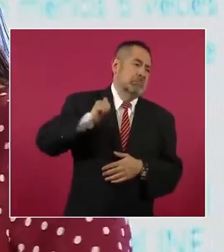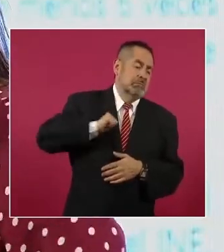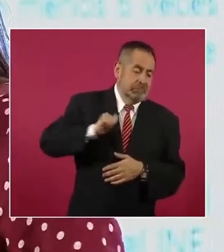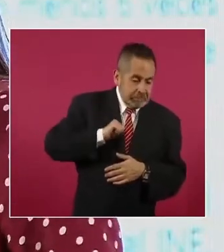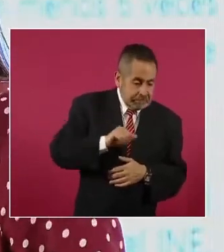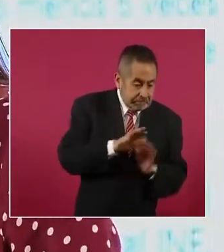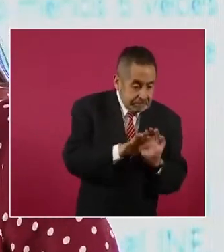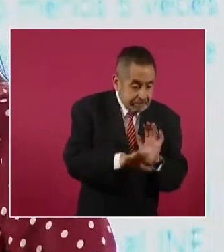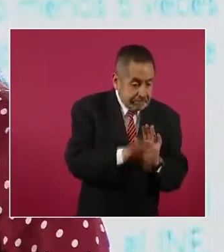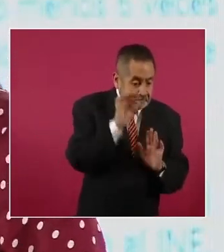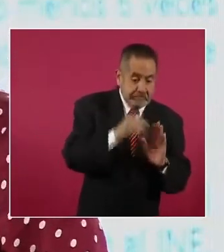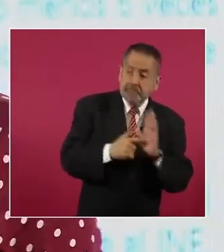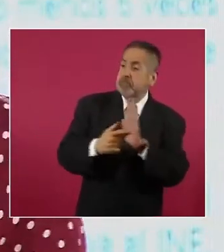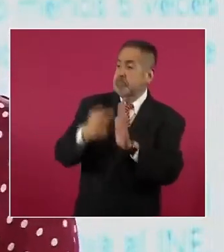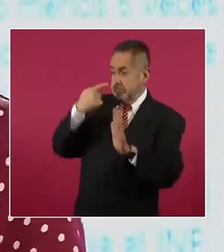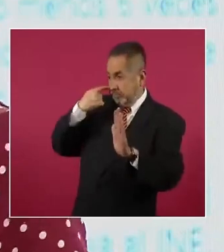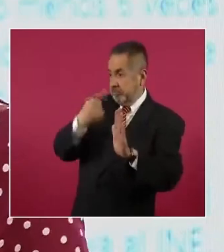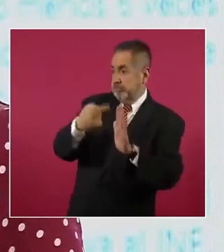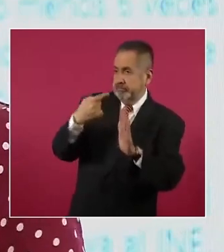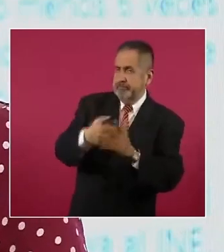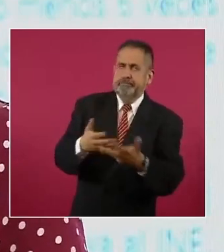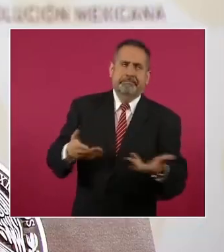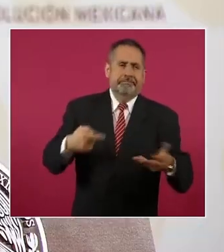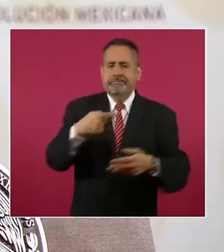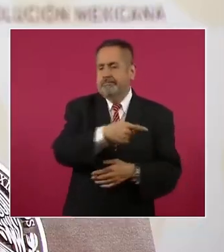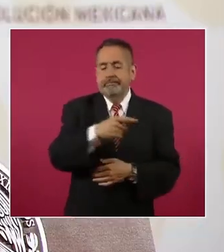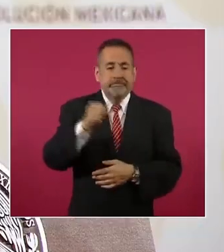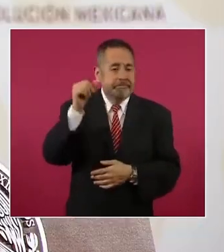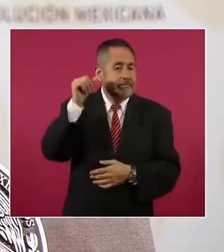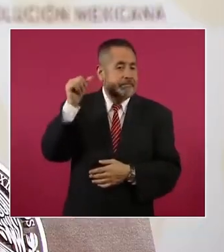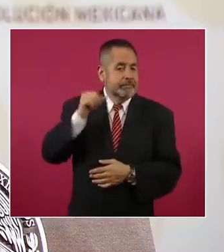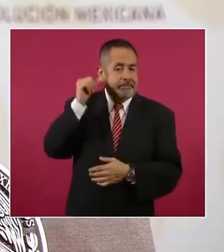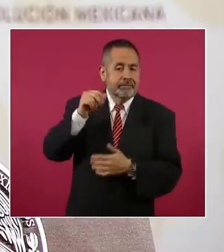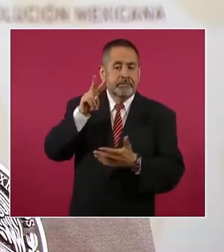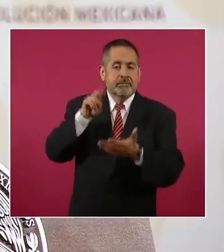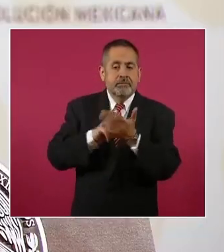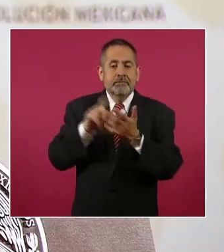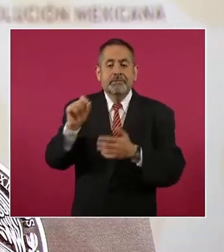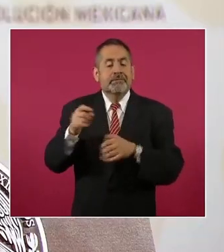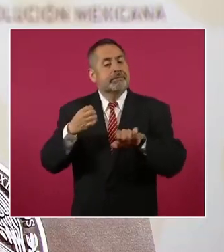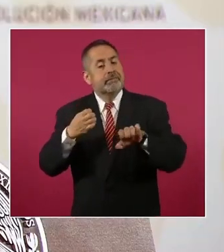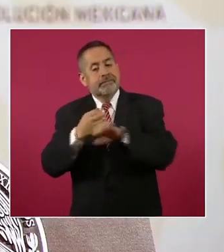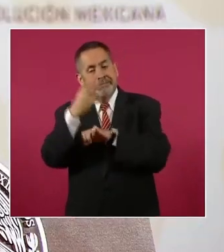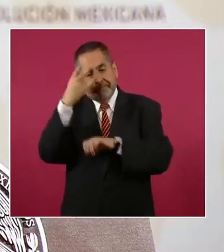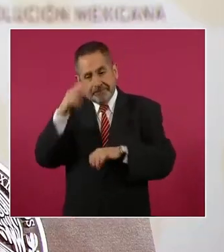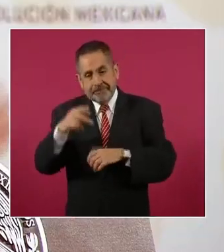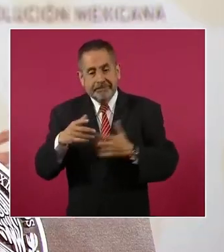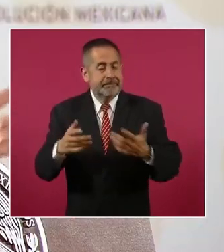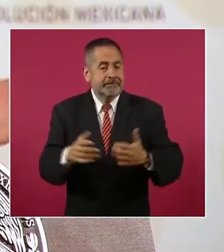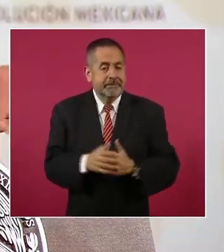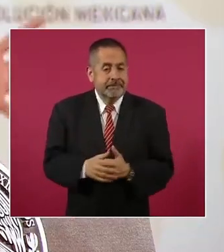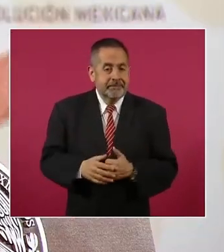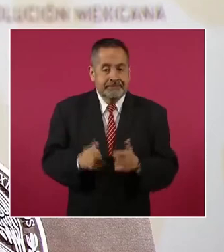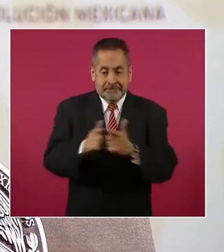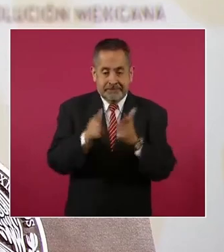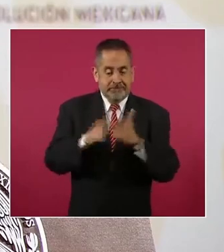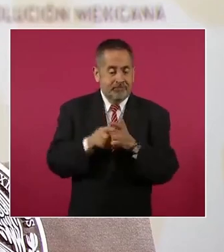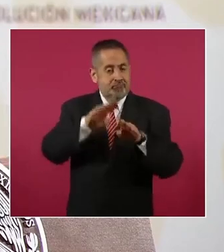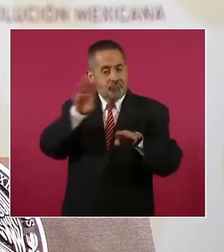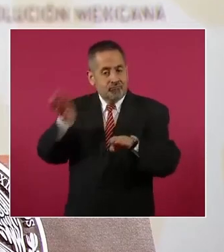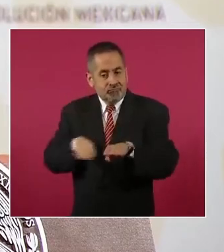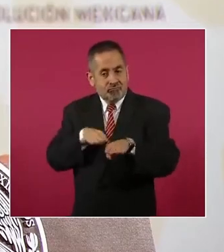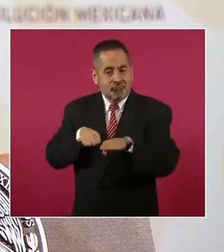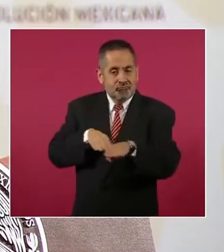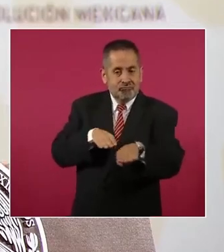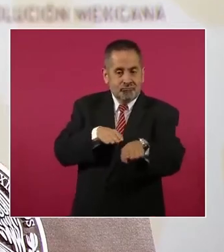pasado, es de abril de 2020, del Estado de México, y la comitiva o las camionetas